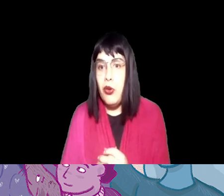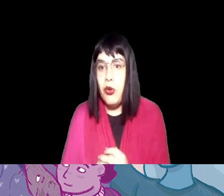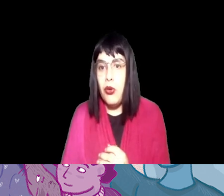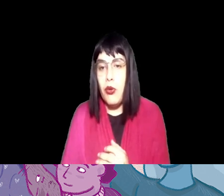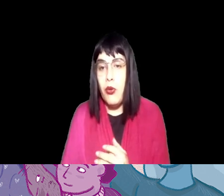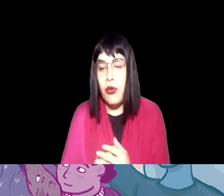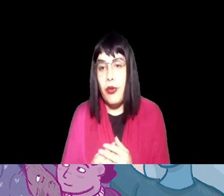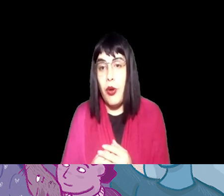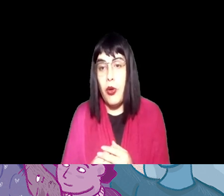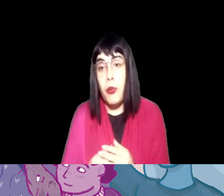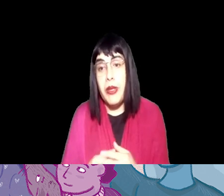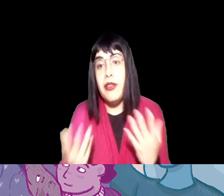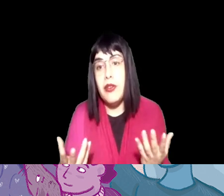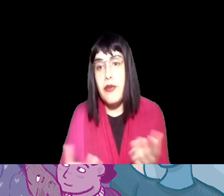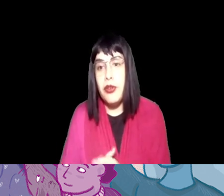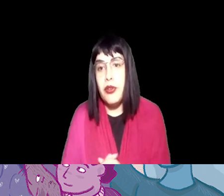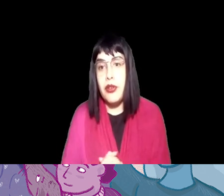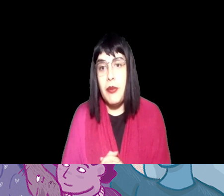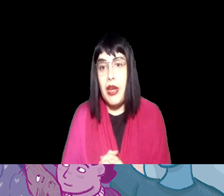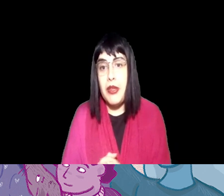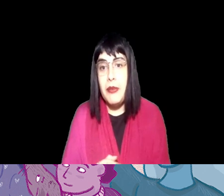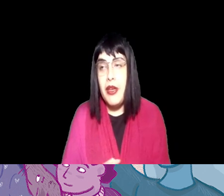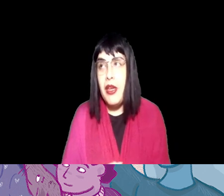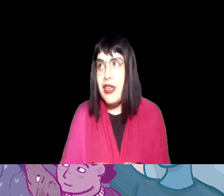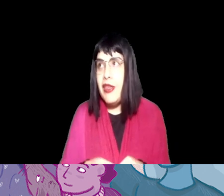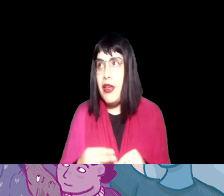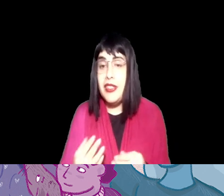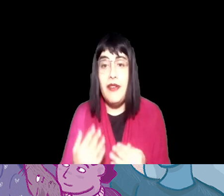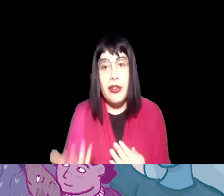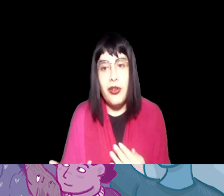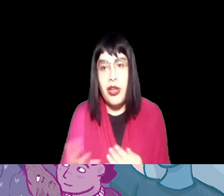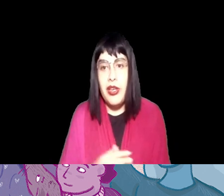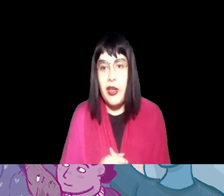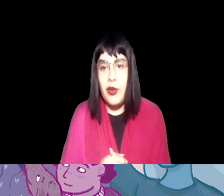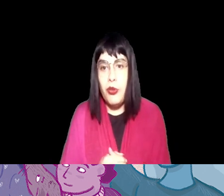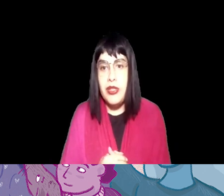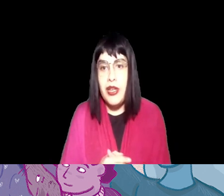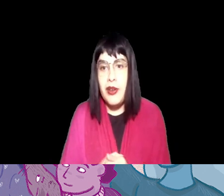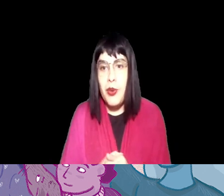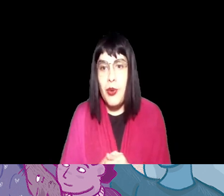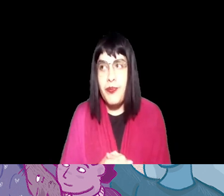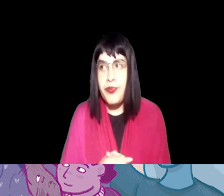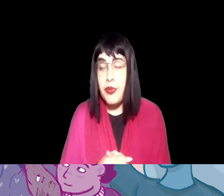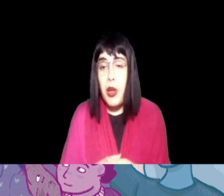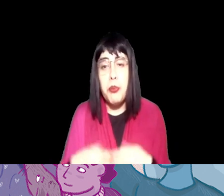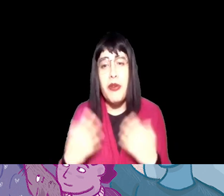pandemia o cooperando en el fondo con el tema de la pandemia, que además develó muchas